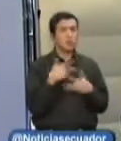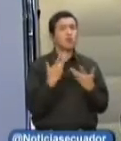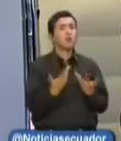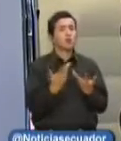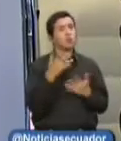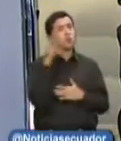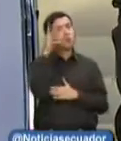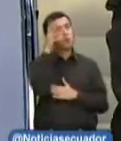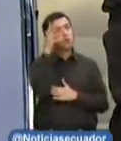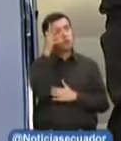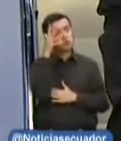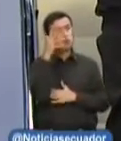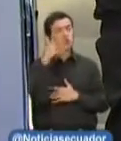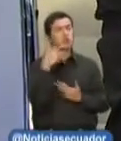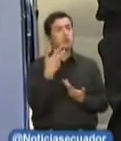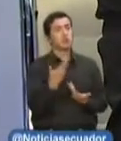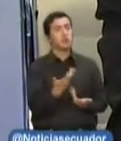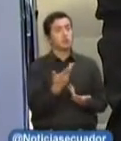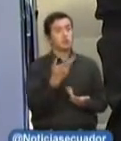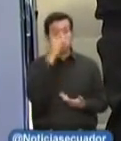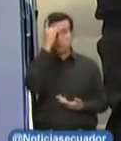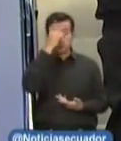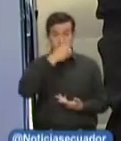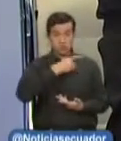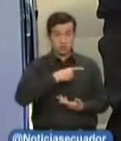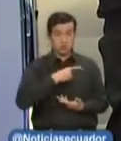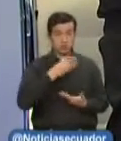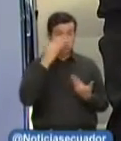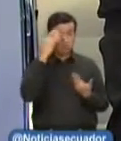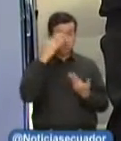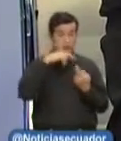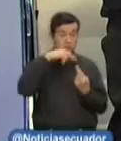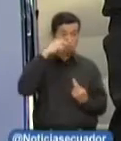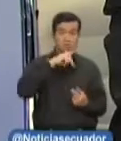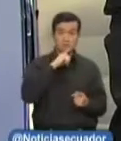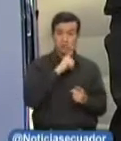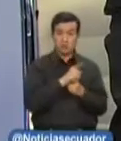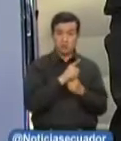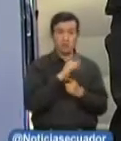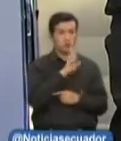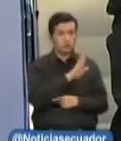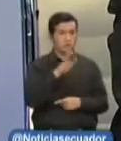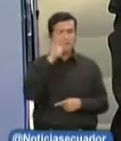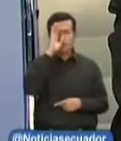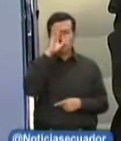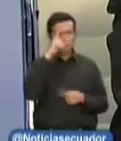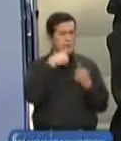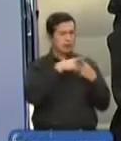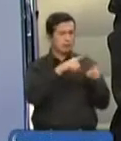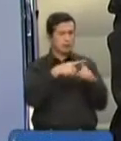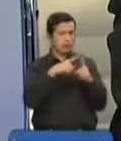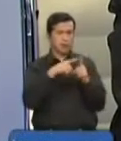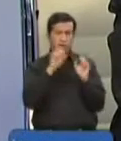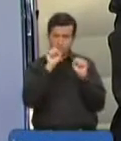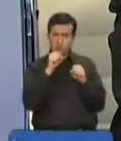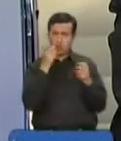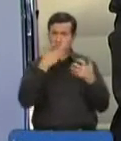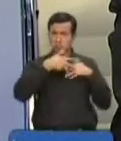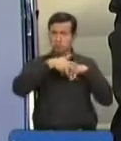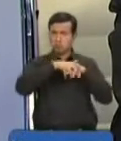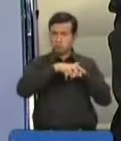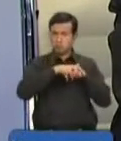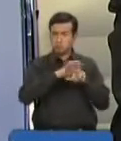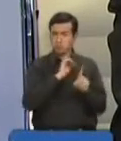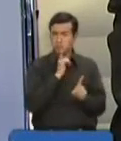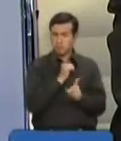del discurso a la acción. ¿Hay decisión política en la región, a pesar de las diferencias ideológicas, de generar una